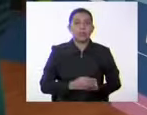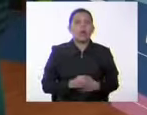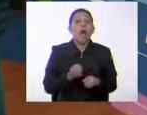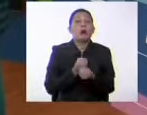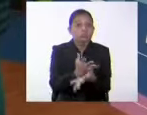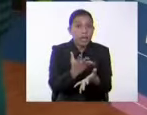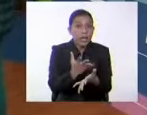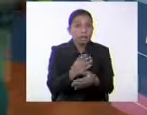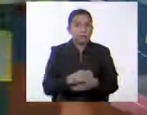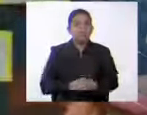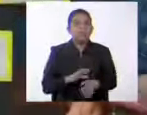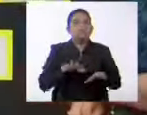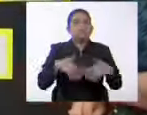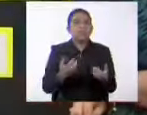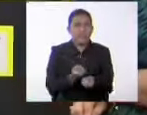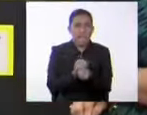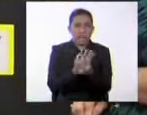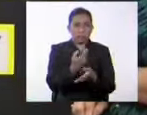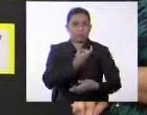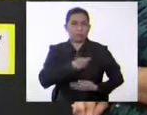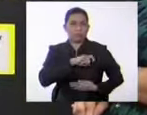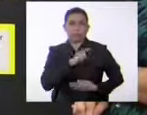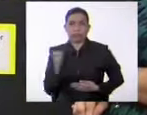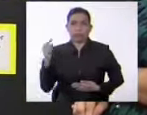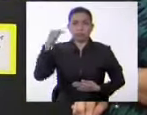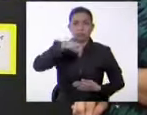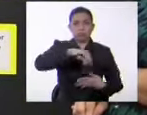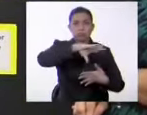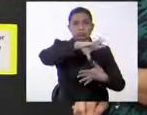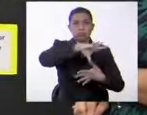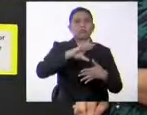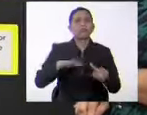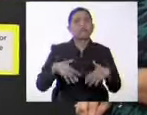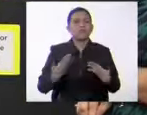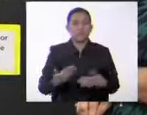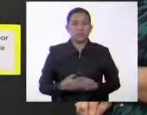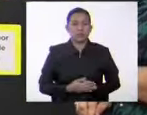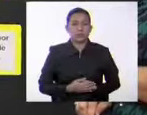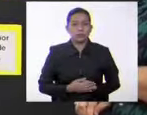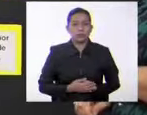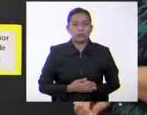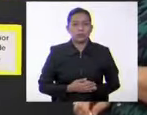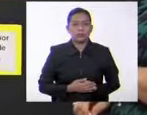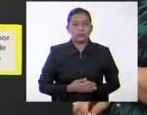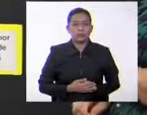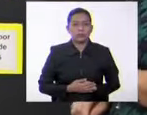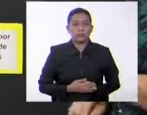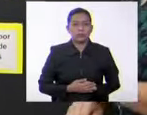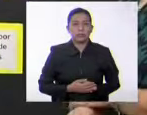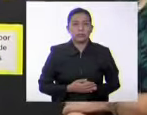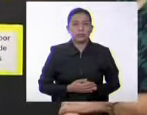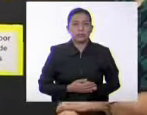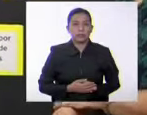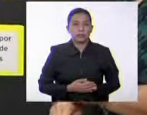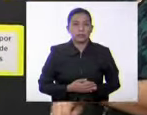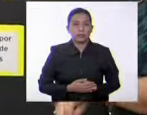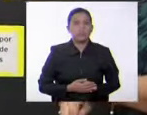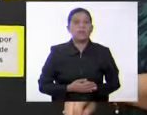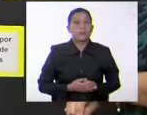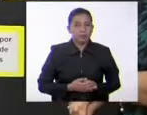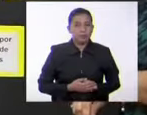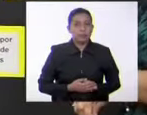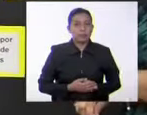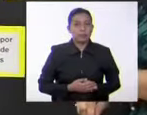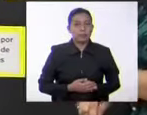pero dentro de las causas que nosotros tenemos acá, tenemos, ¿verdad?, la búsqueda de una nueva